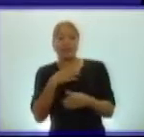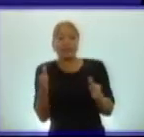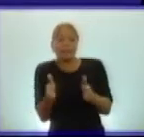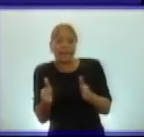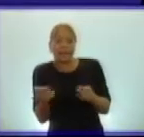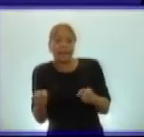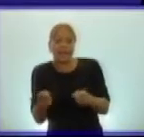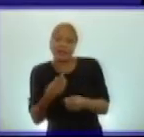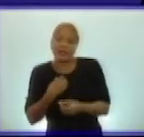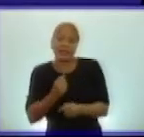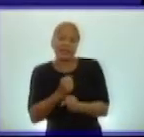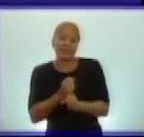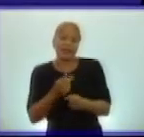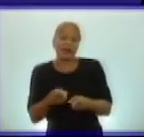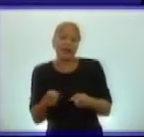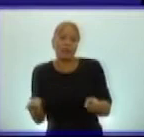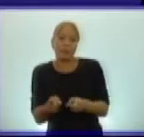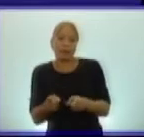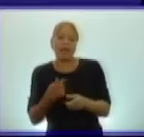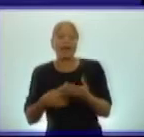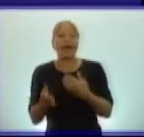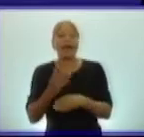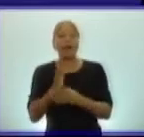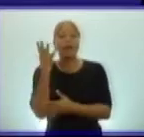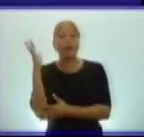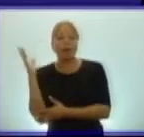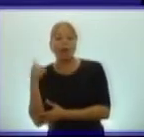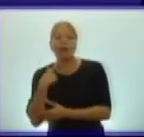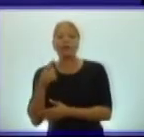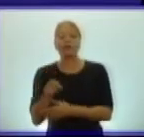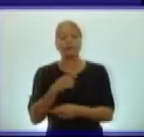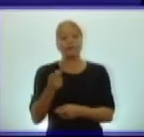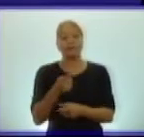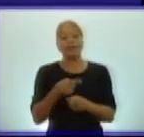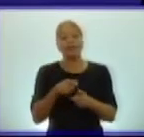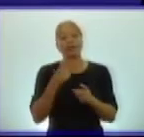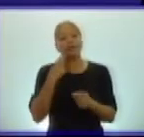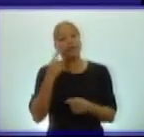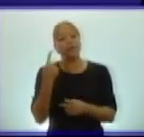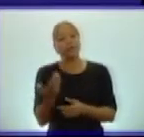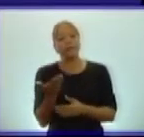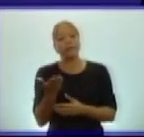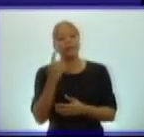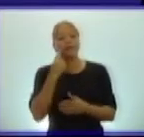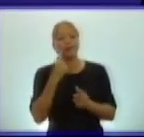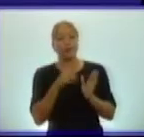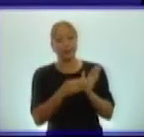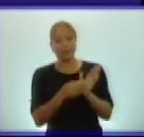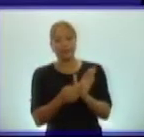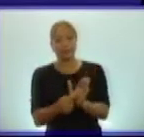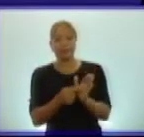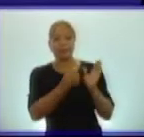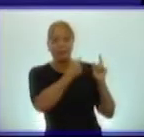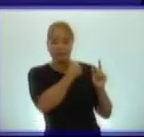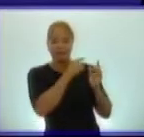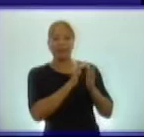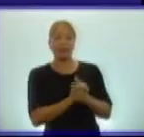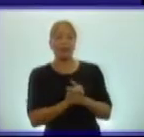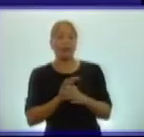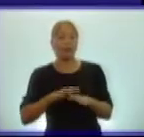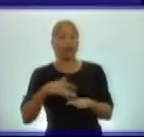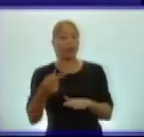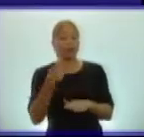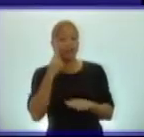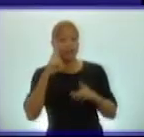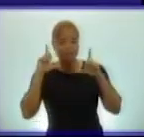tierras para ellos. Además tenían bosques, molinos, etc. Les sugiero que ustedes observen esa lámina, porque a partir de la observación de la lámina que está en el